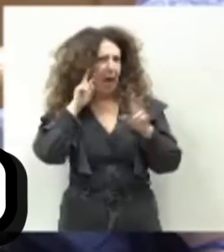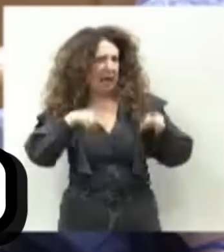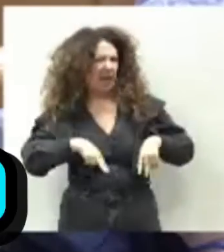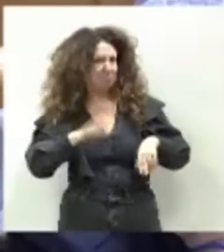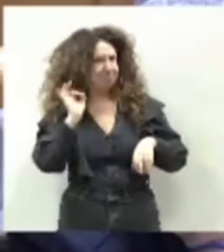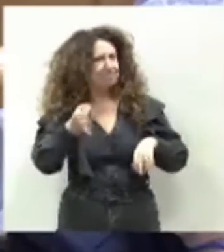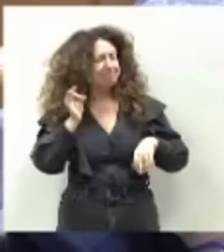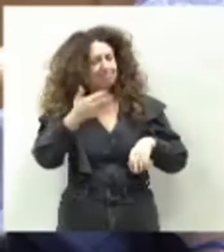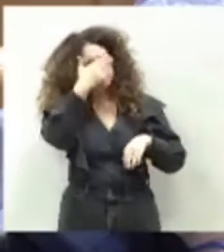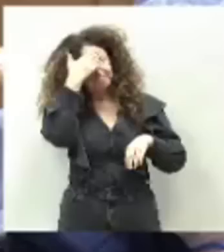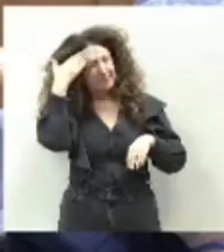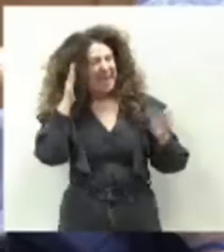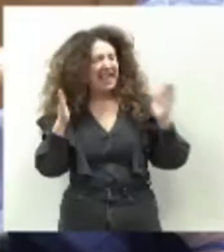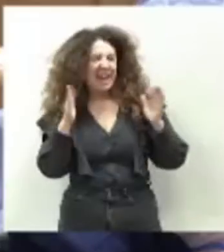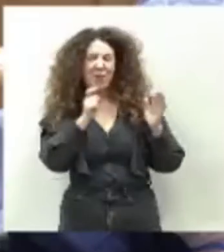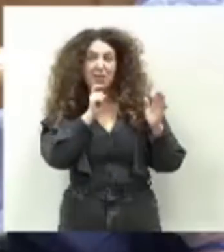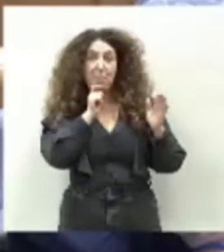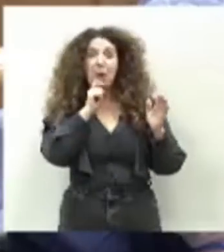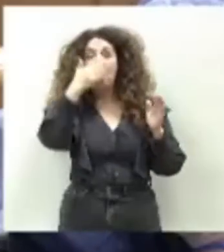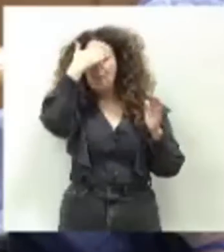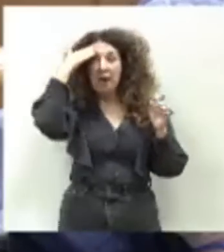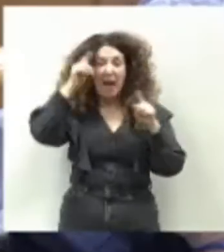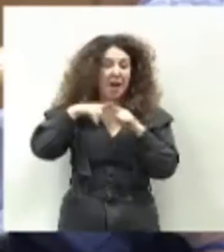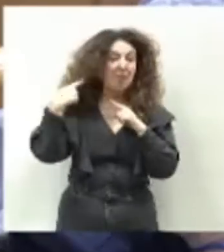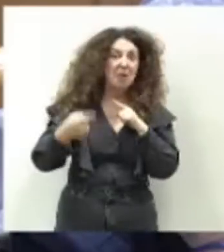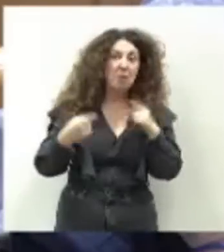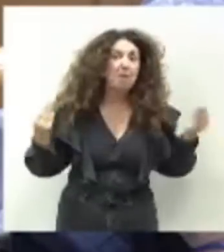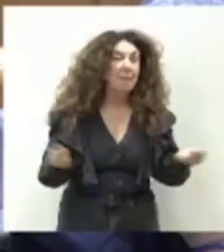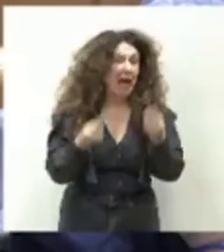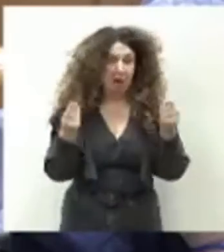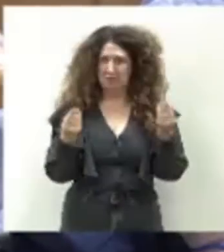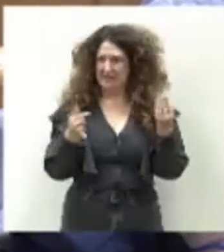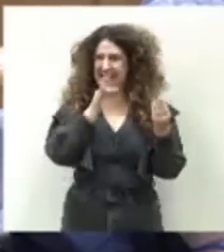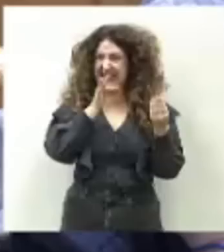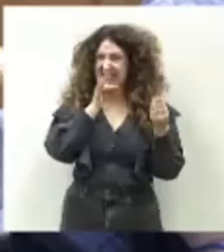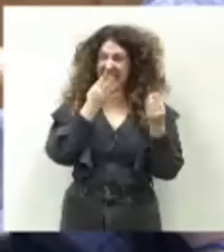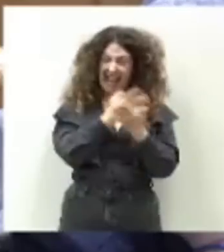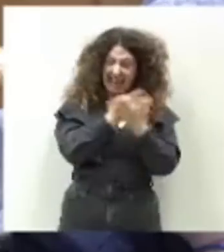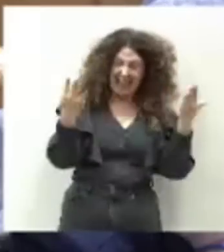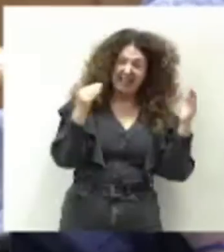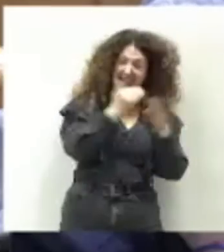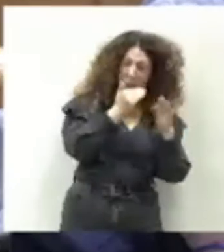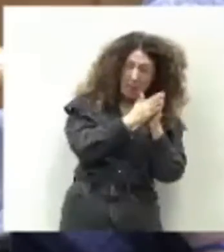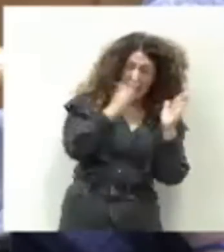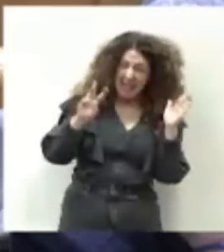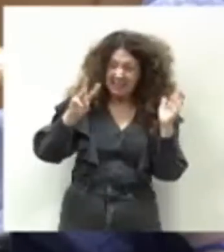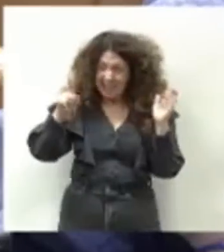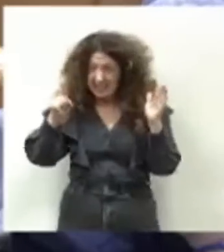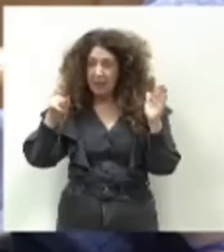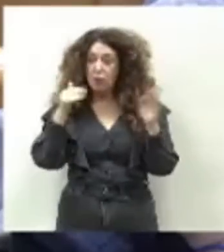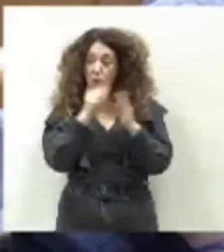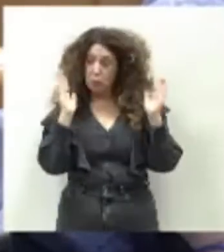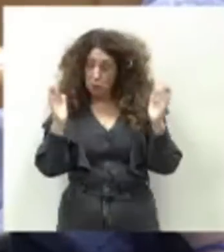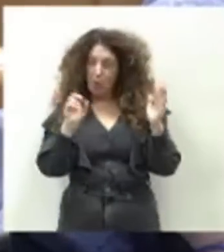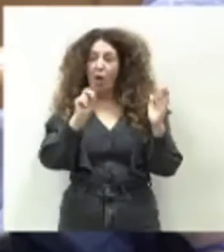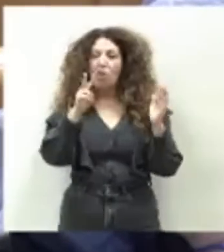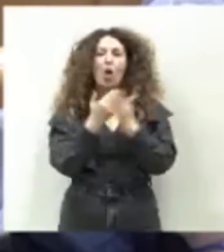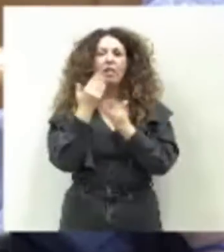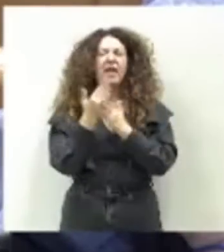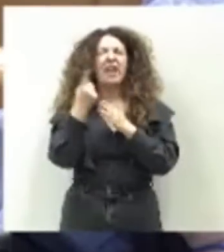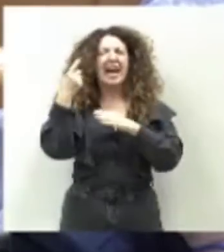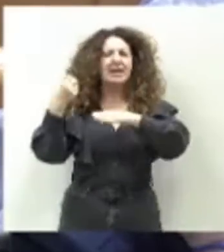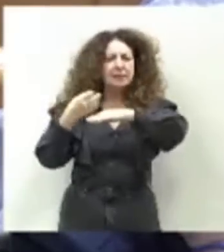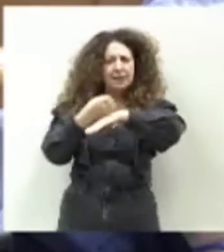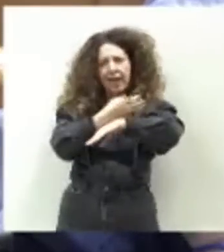es que después del verano la situación no ha mejorado. Fíjese, desde el 19 de octubre al 31 de octubre, 12 días, descarrila un tren en